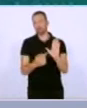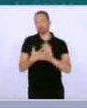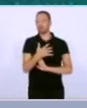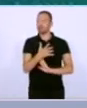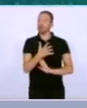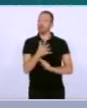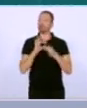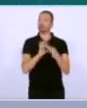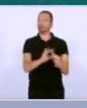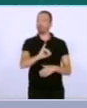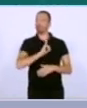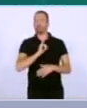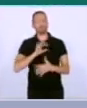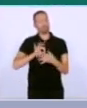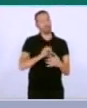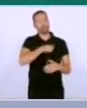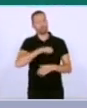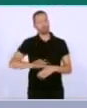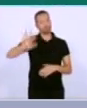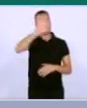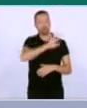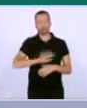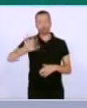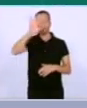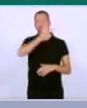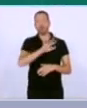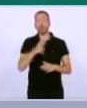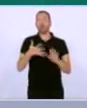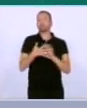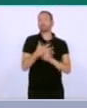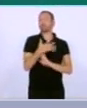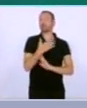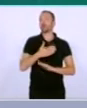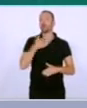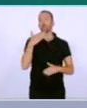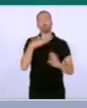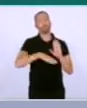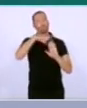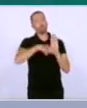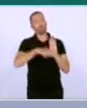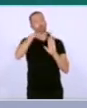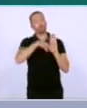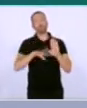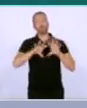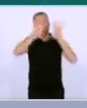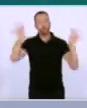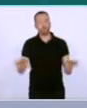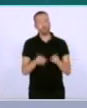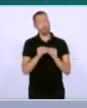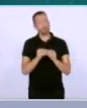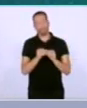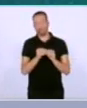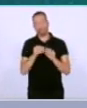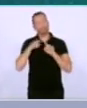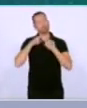los españoles no se trata de un programa globalista sometido a una agenda